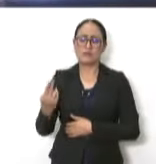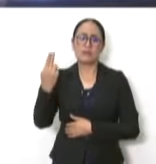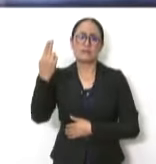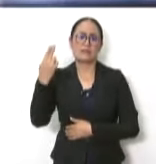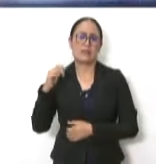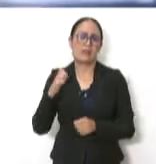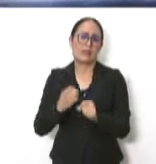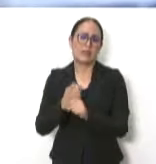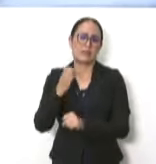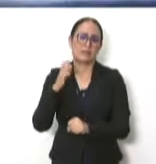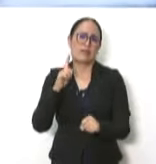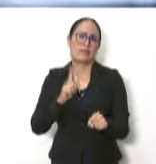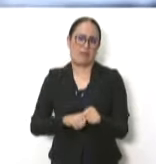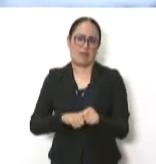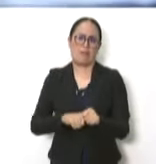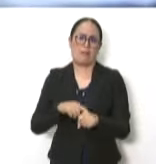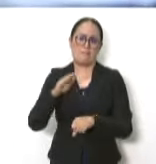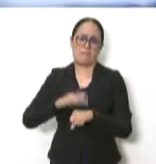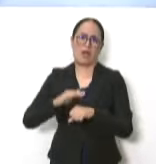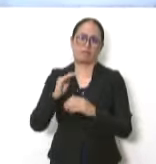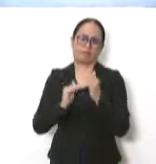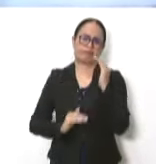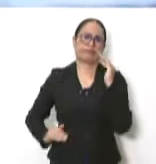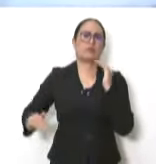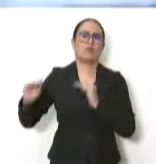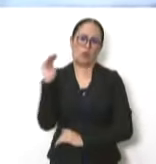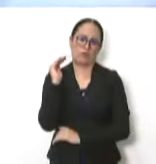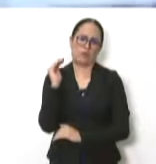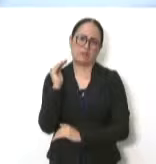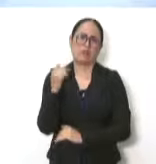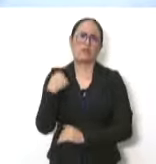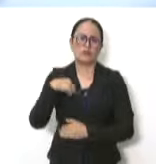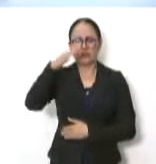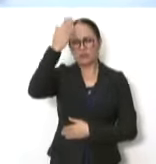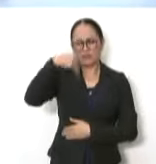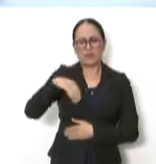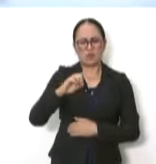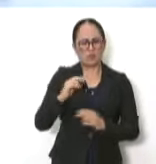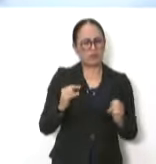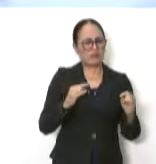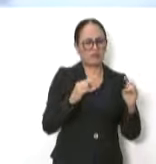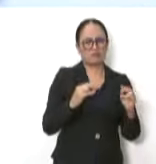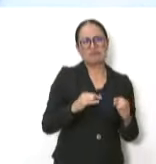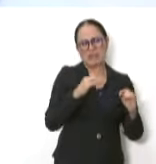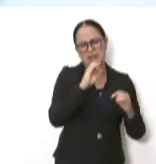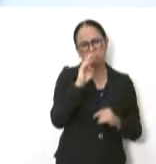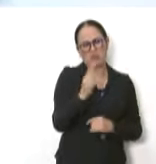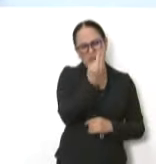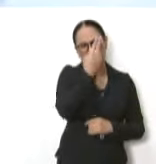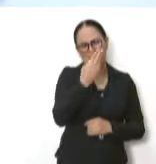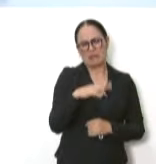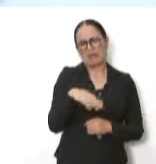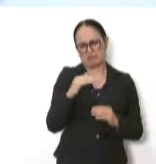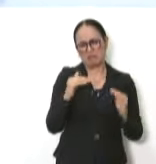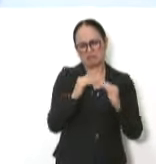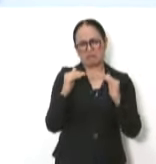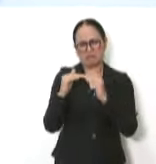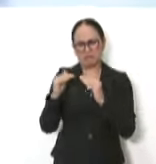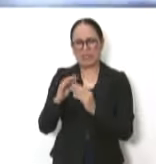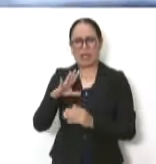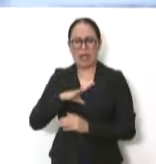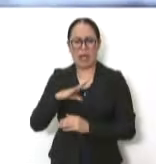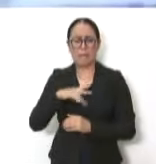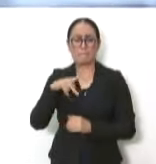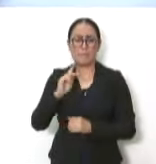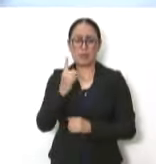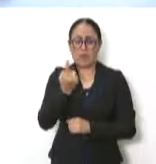O sea, ya sé que hay diversas universidades públicas, instituciones que son estatales, pero hay una, pues, mater,